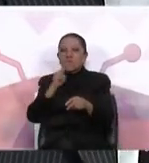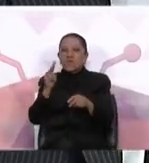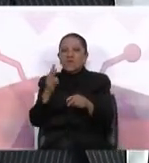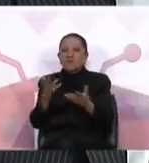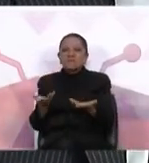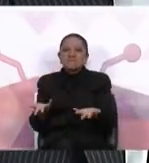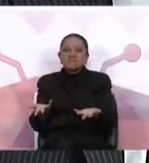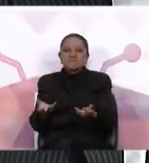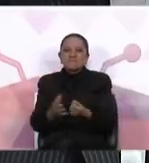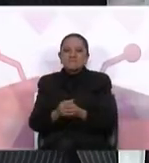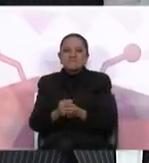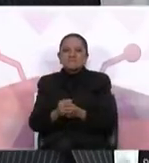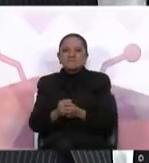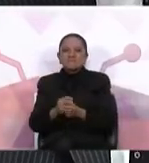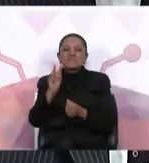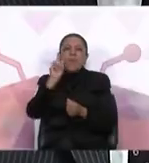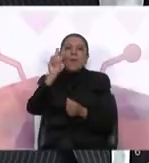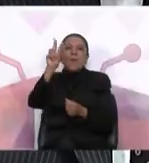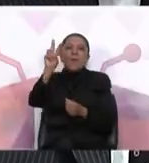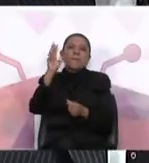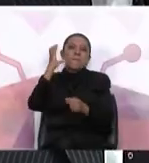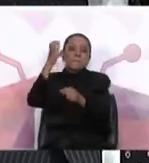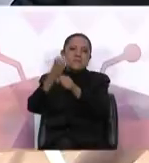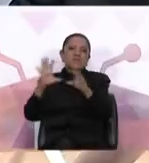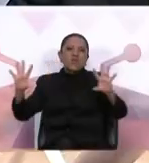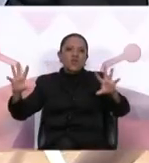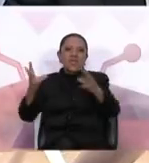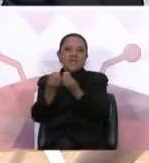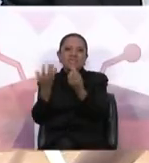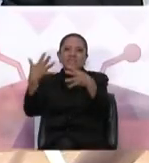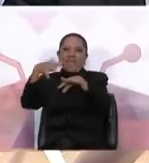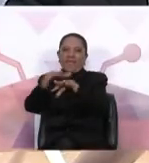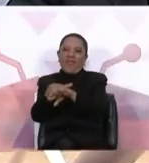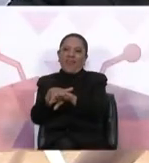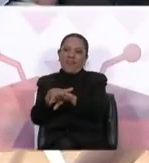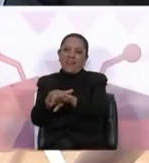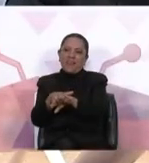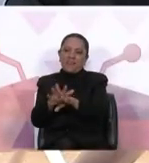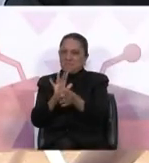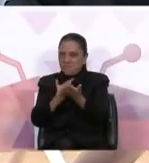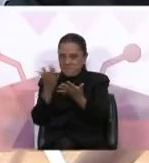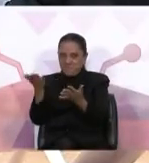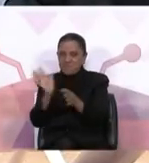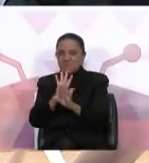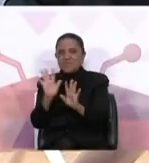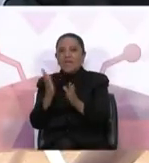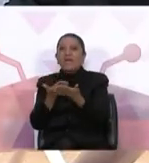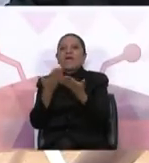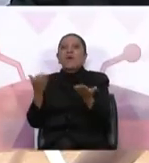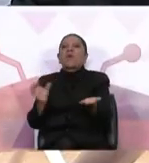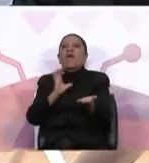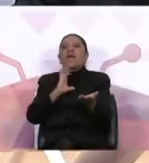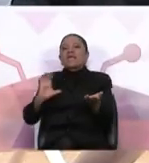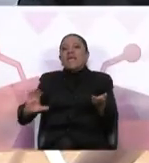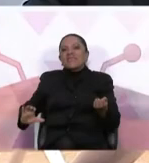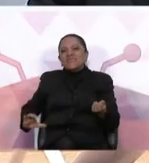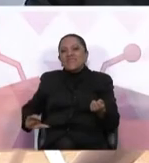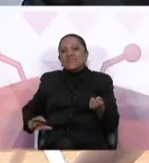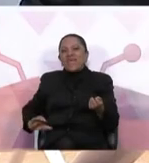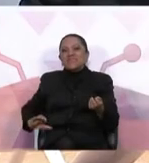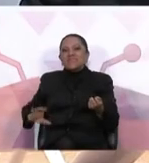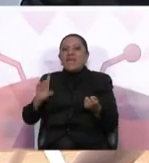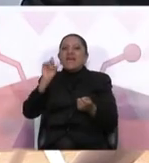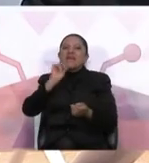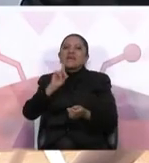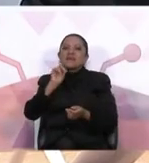una visión integral muchas gracias continúo con la candidata a nadie a los dar a chávez candidata a reforma